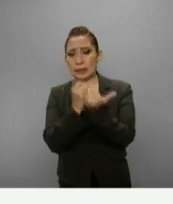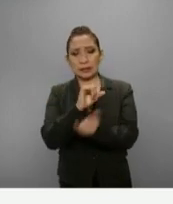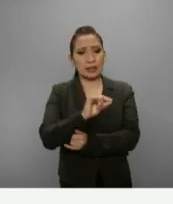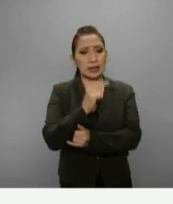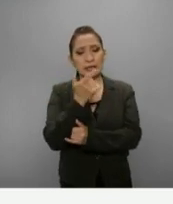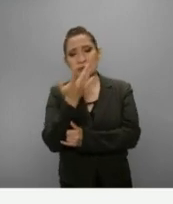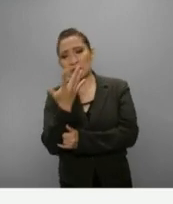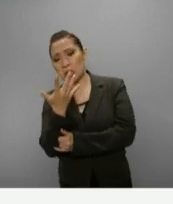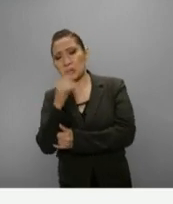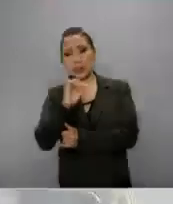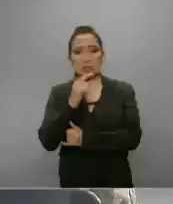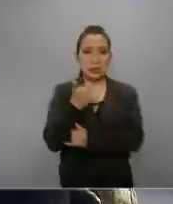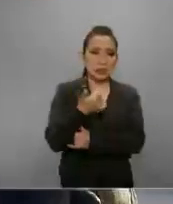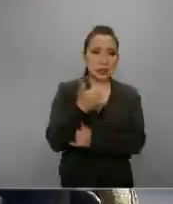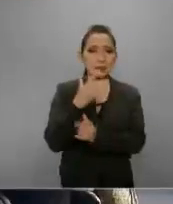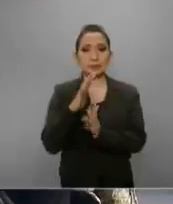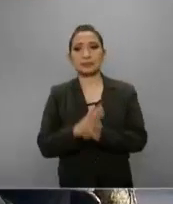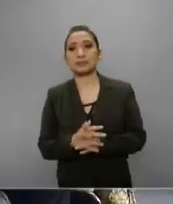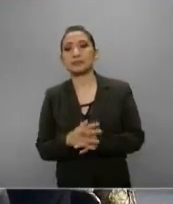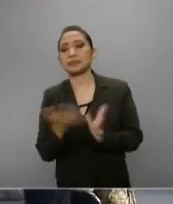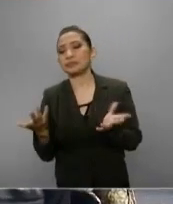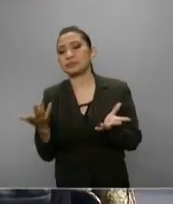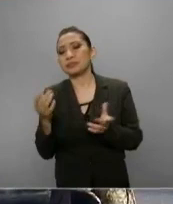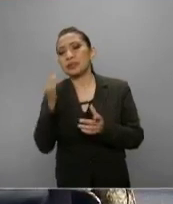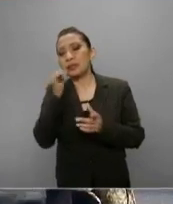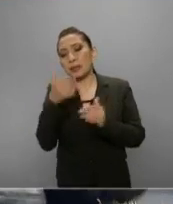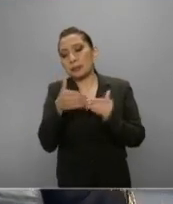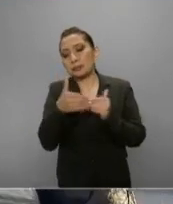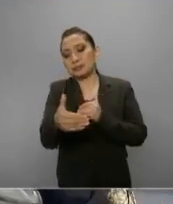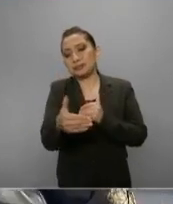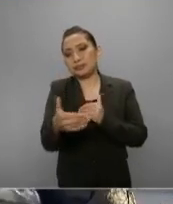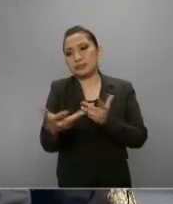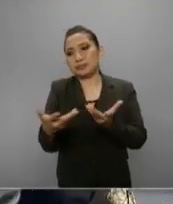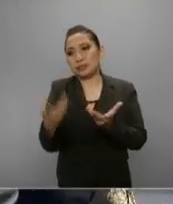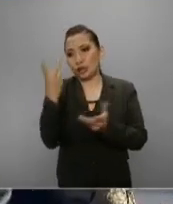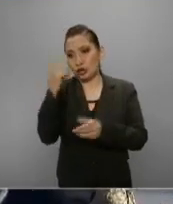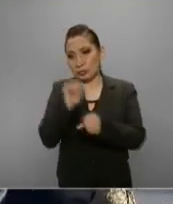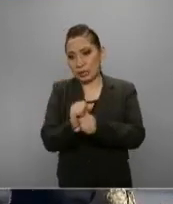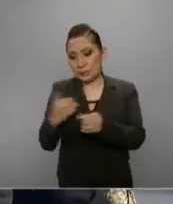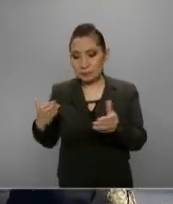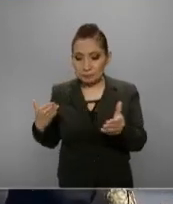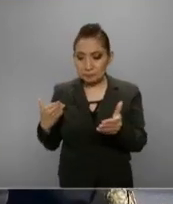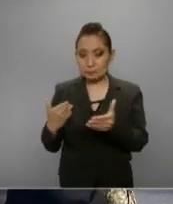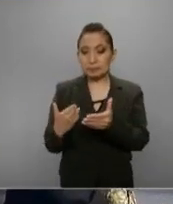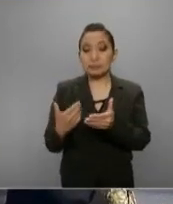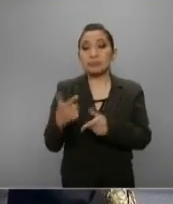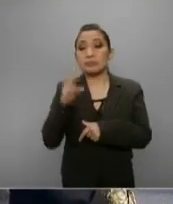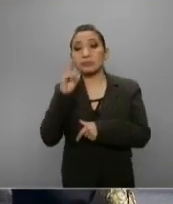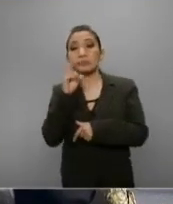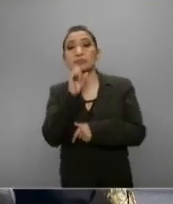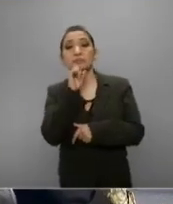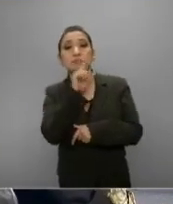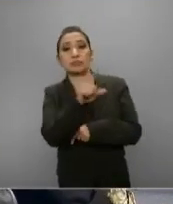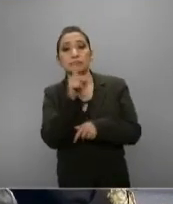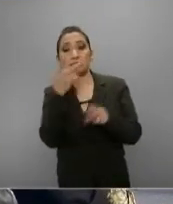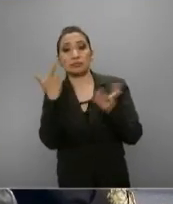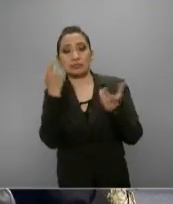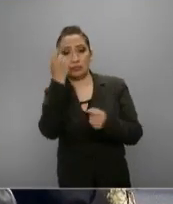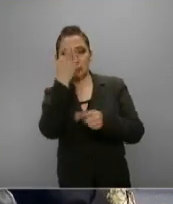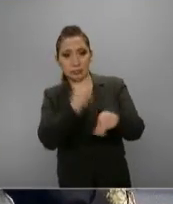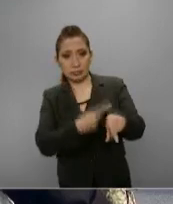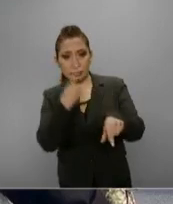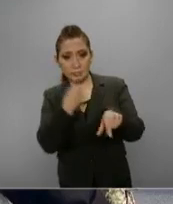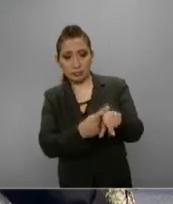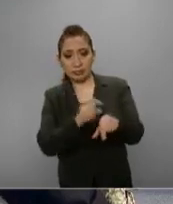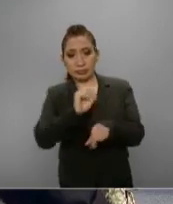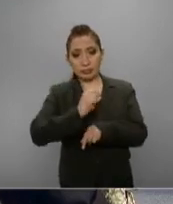entre 75 y 76 prácticamente durante las últimas 2 semanas. Y vemos que los casos en los